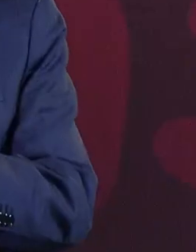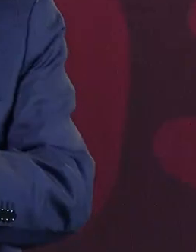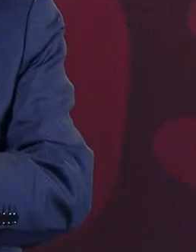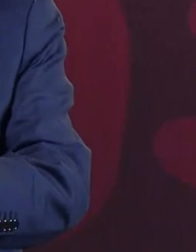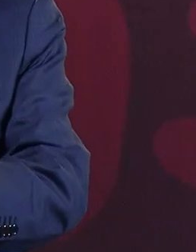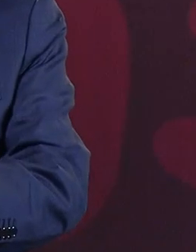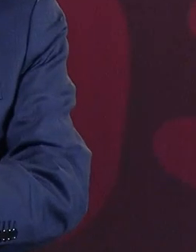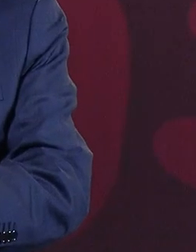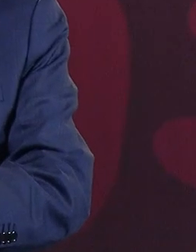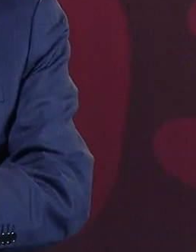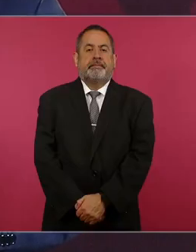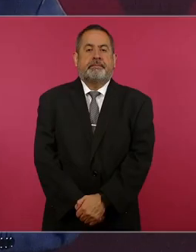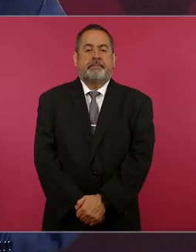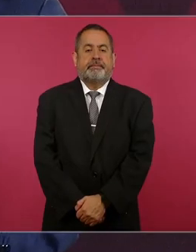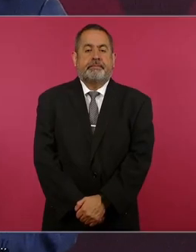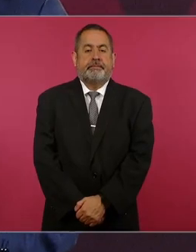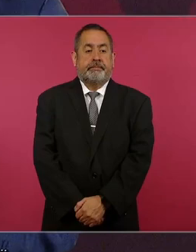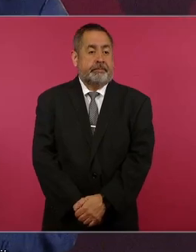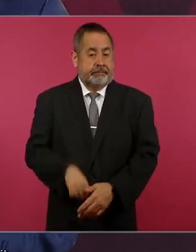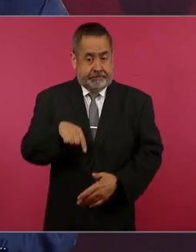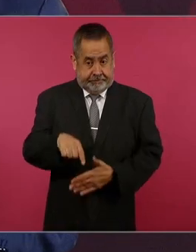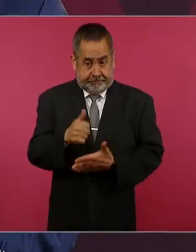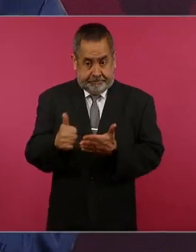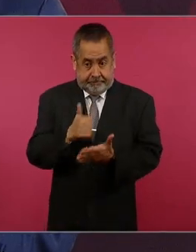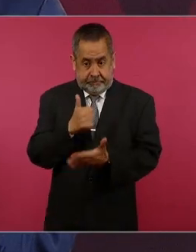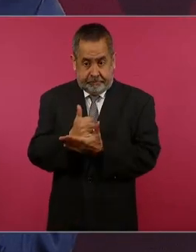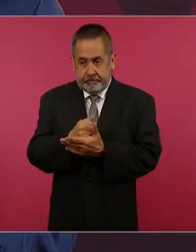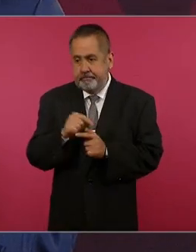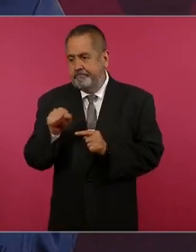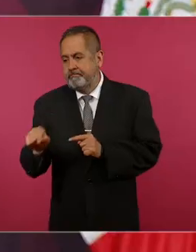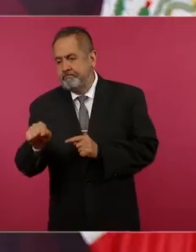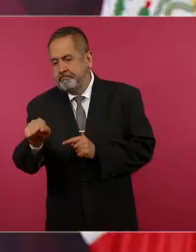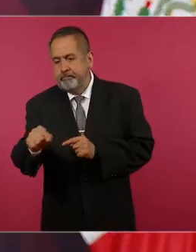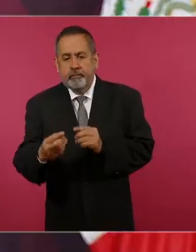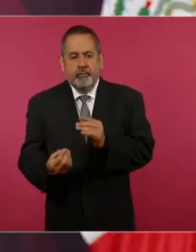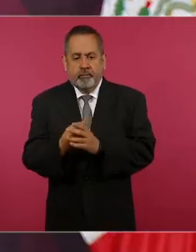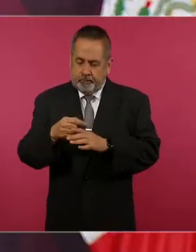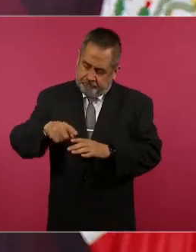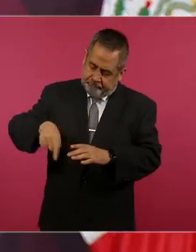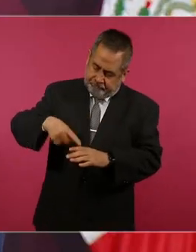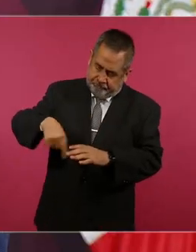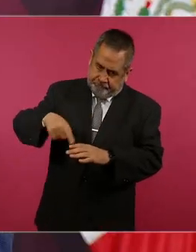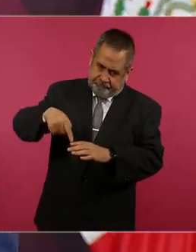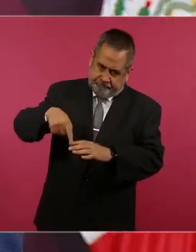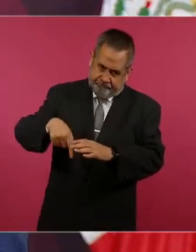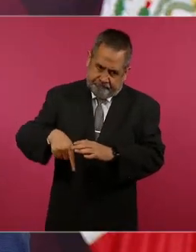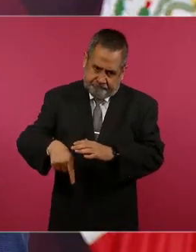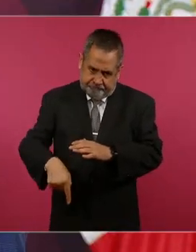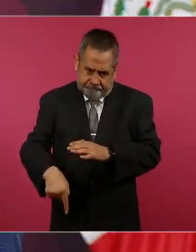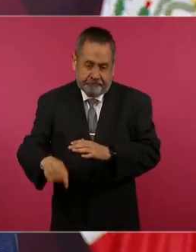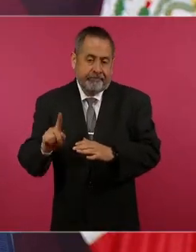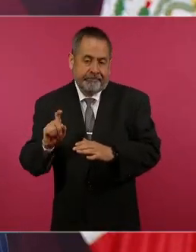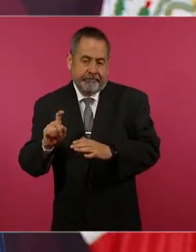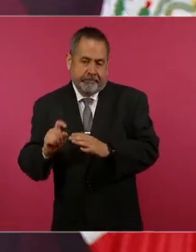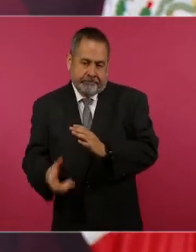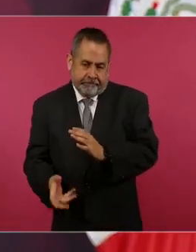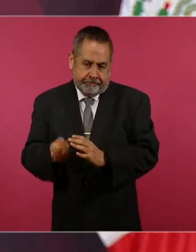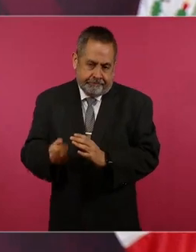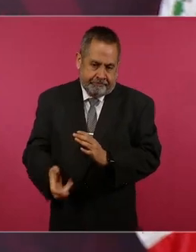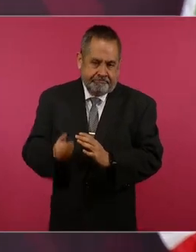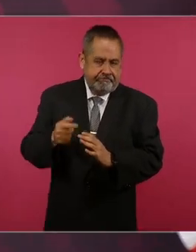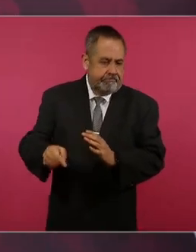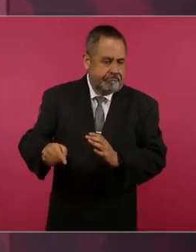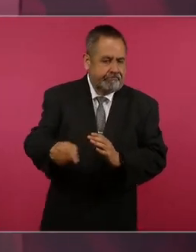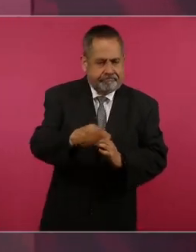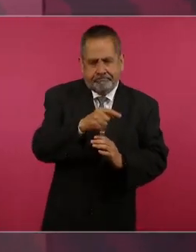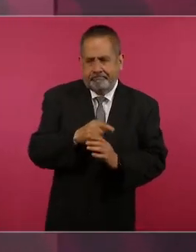pozos para que no falte el agua. Y en otros